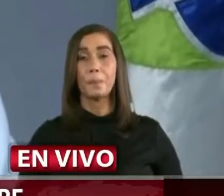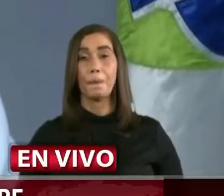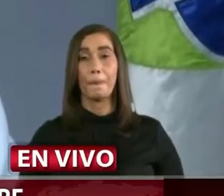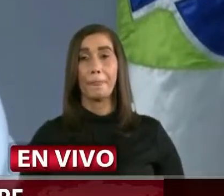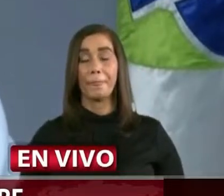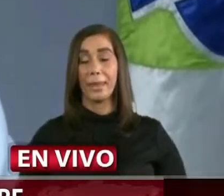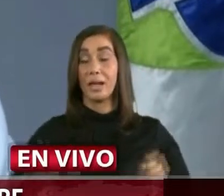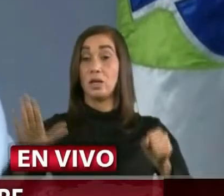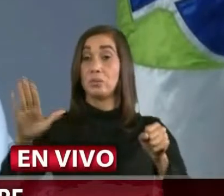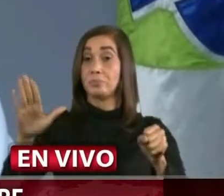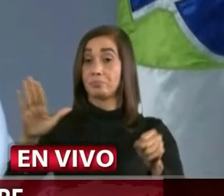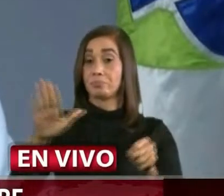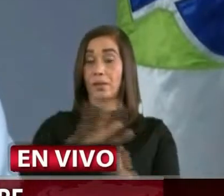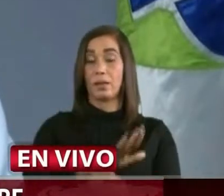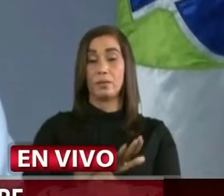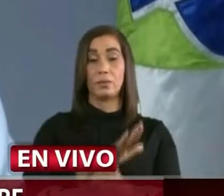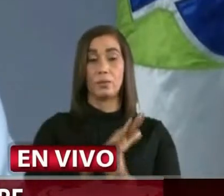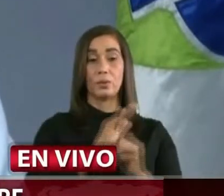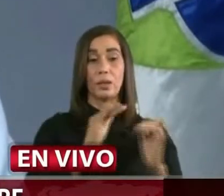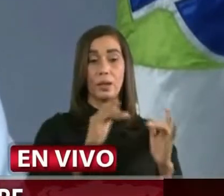Y el total en UCI,